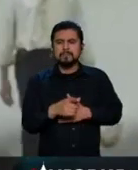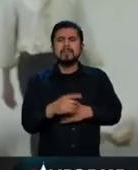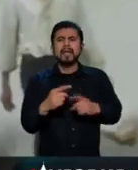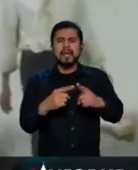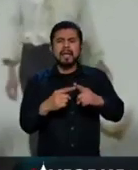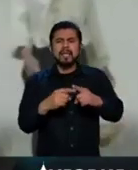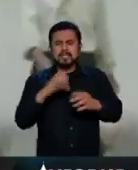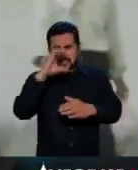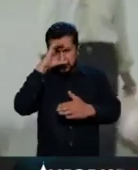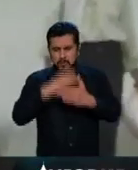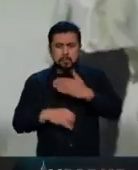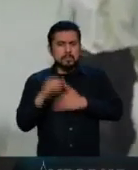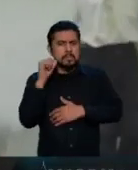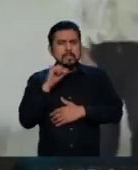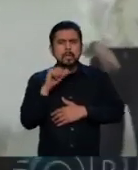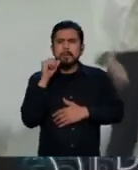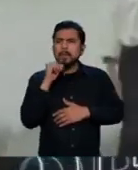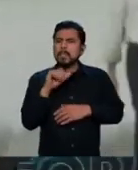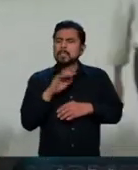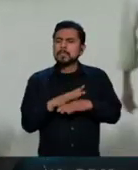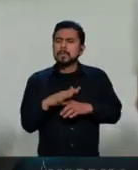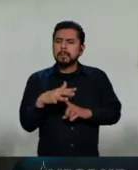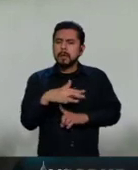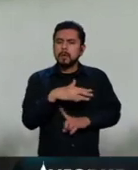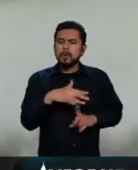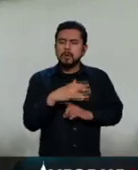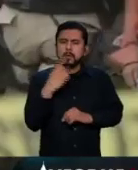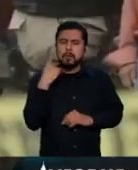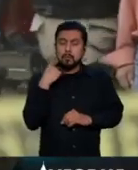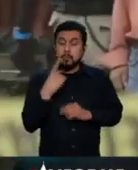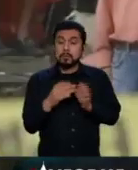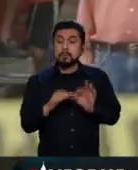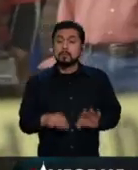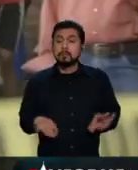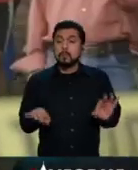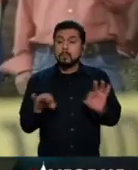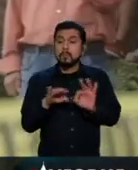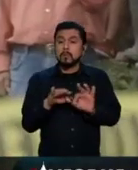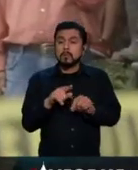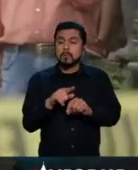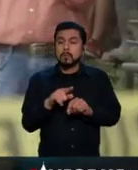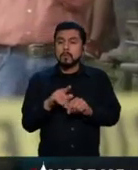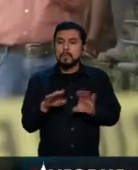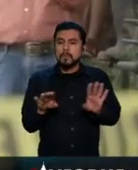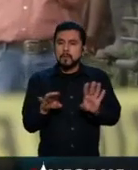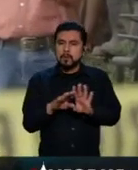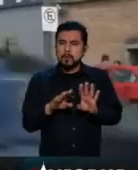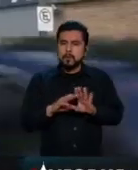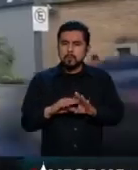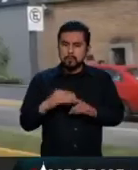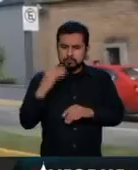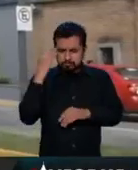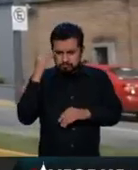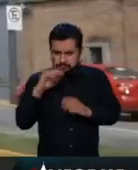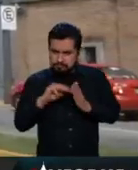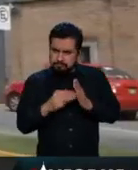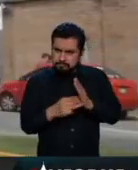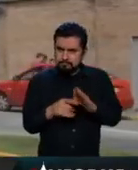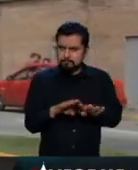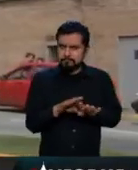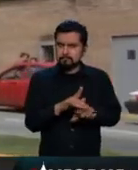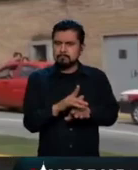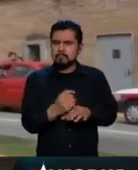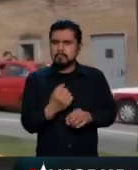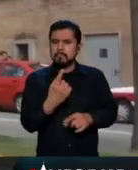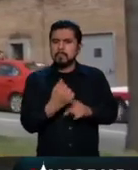un actor político central. Ha tenido una gran habilidad de insertar sus demandas en